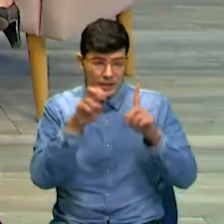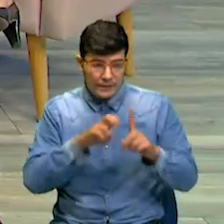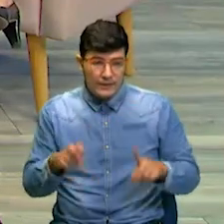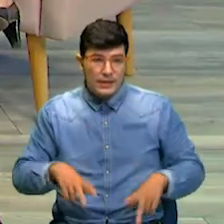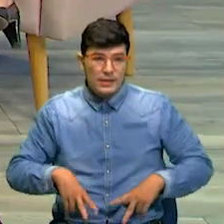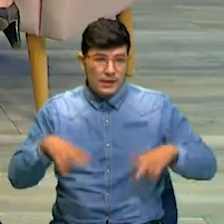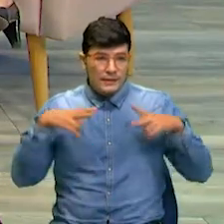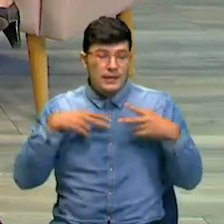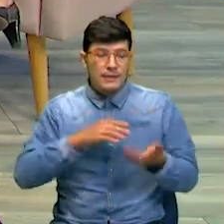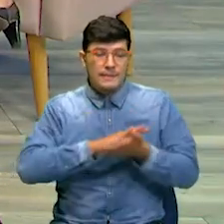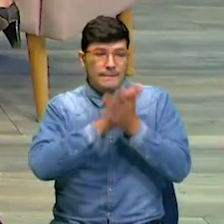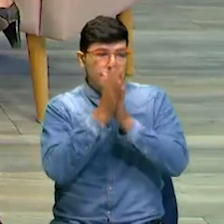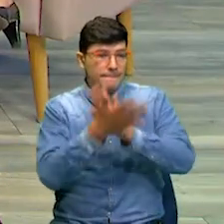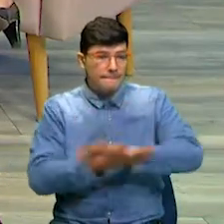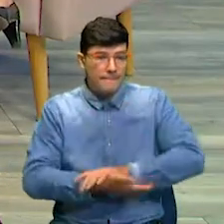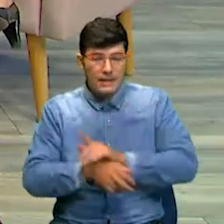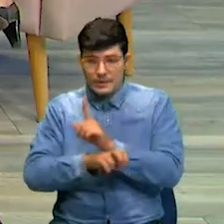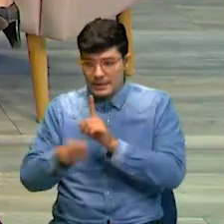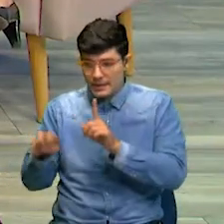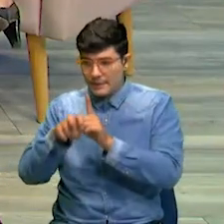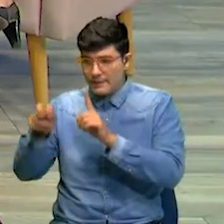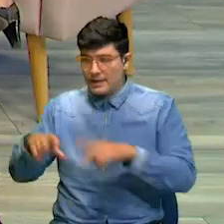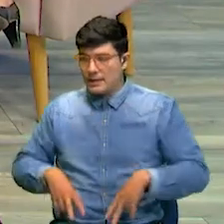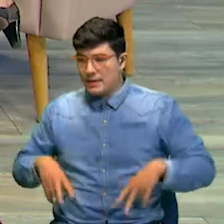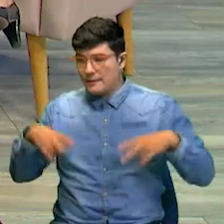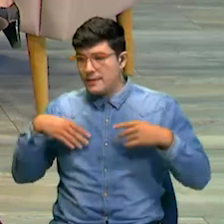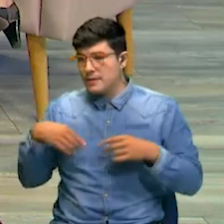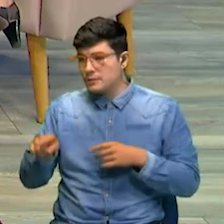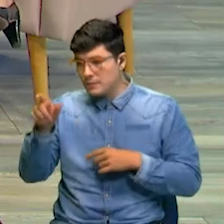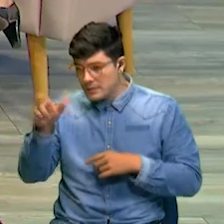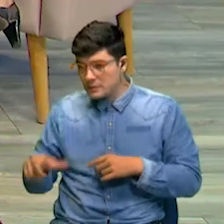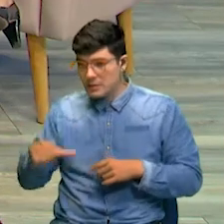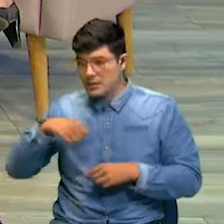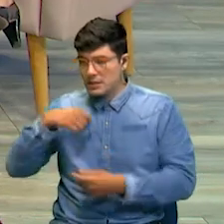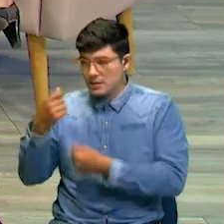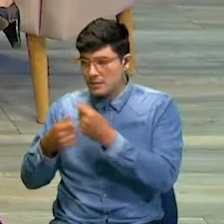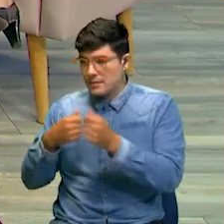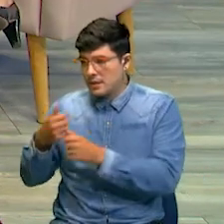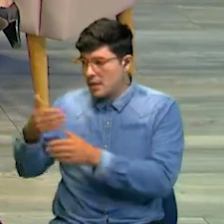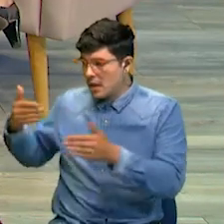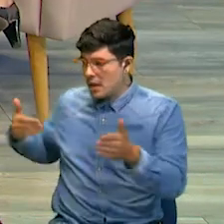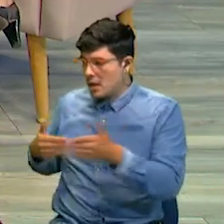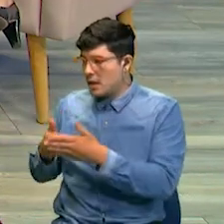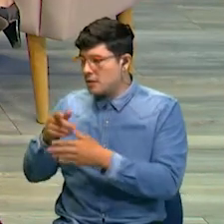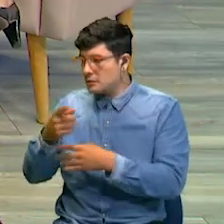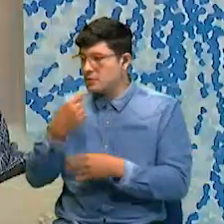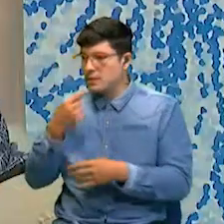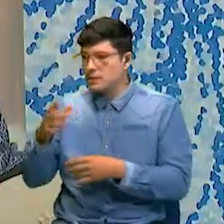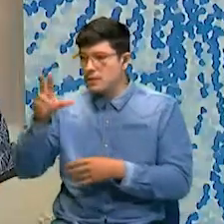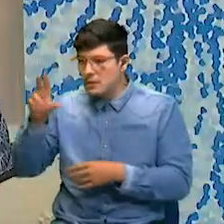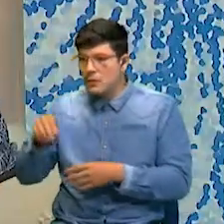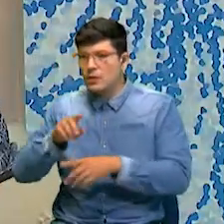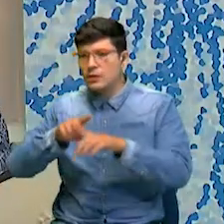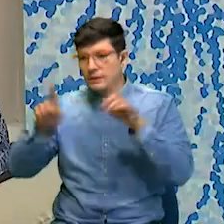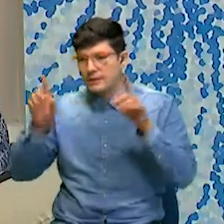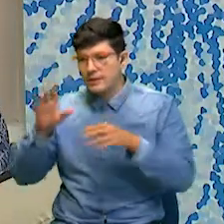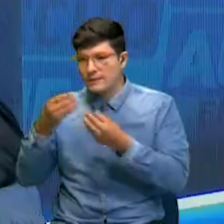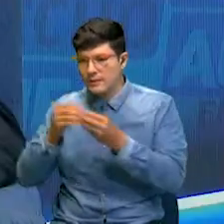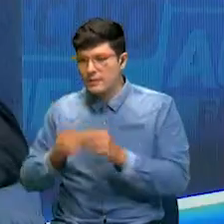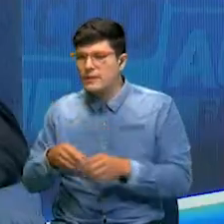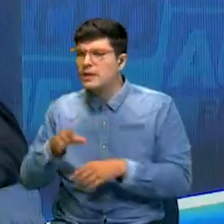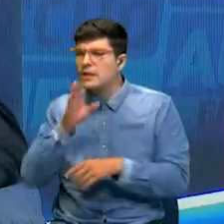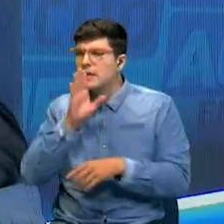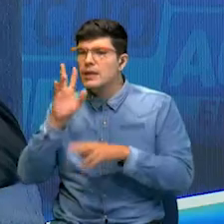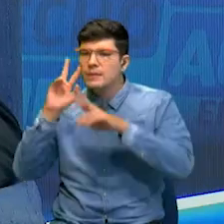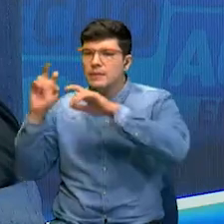que está insolvente al nivel de vida de una persona que tiene un patrimonio detrás, así diga que no, es muy diferente. ¿Eso quién lo